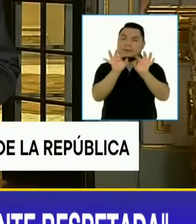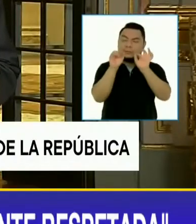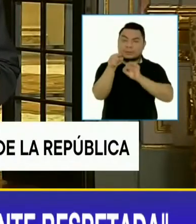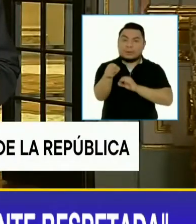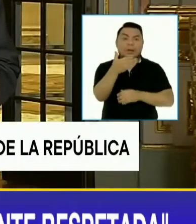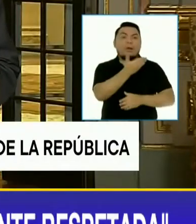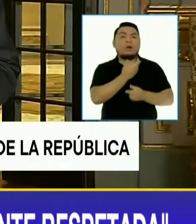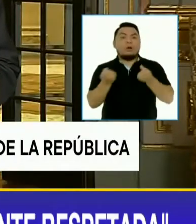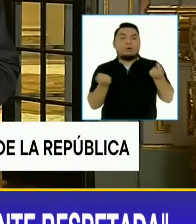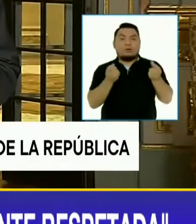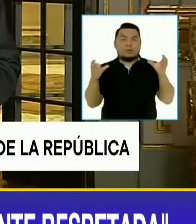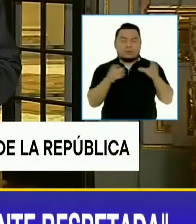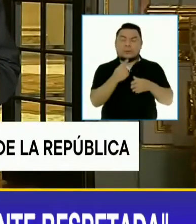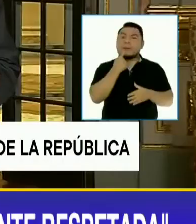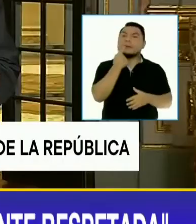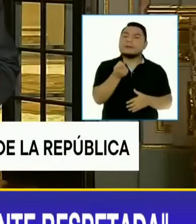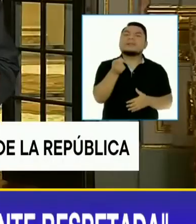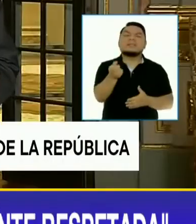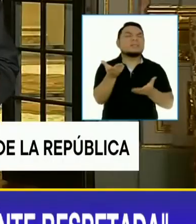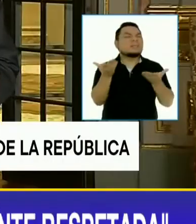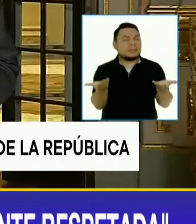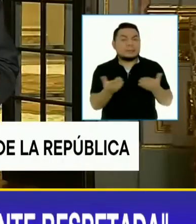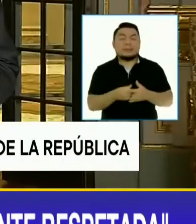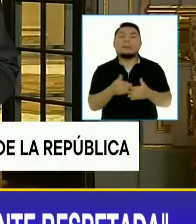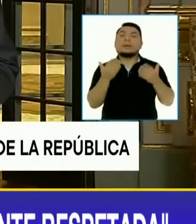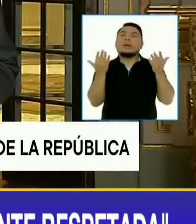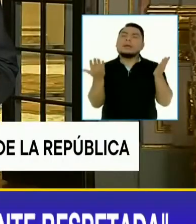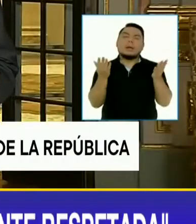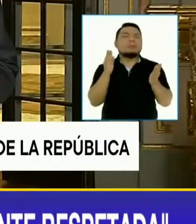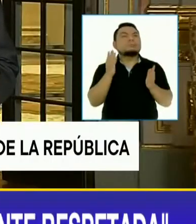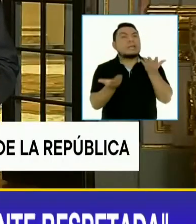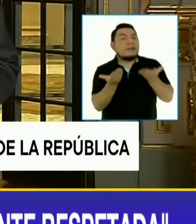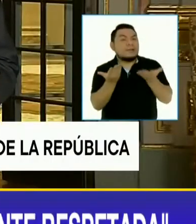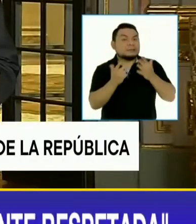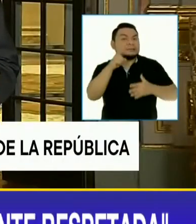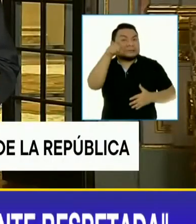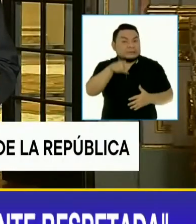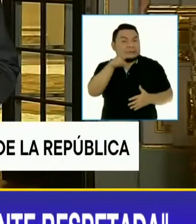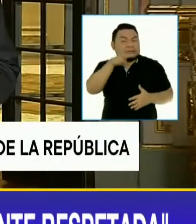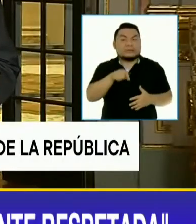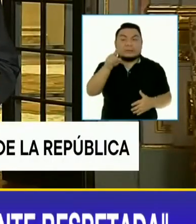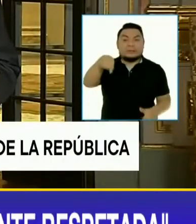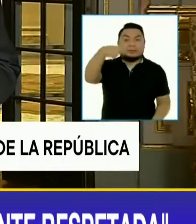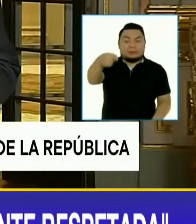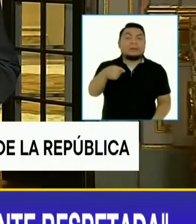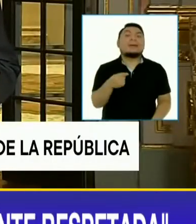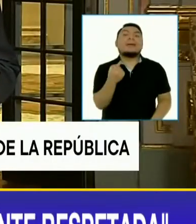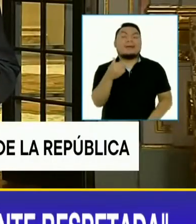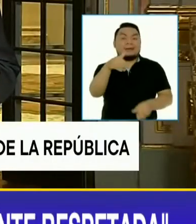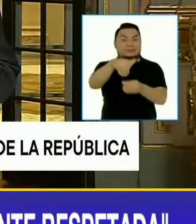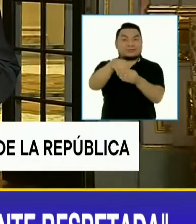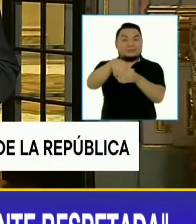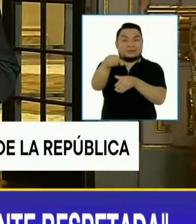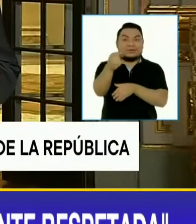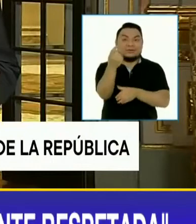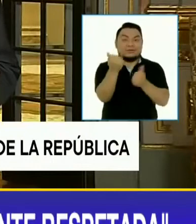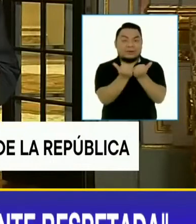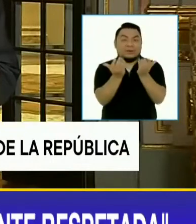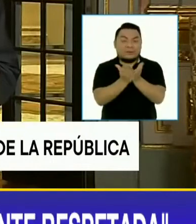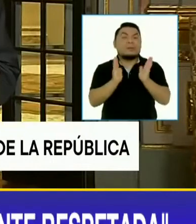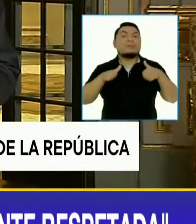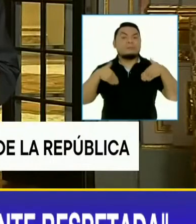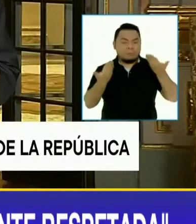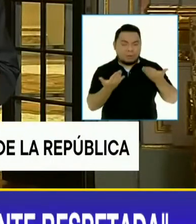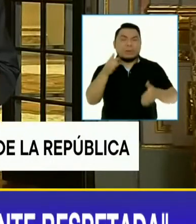acuda este domingo con firmeza y entusiasmo a ejercer su derecho y su deber ciudadano de votar y elegir a quienes serán